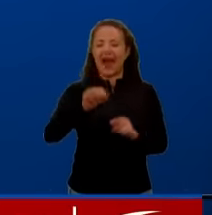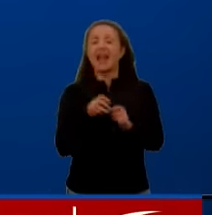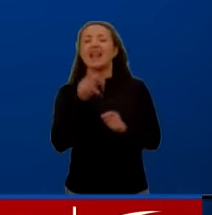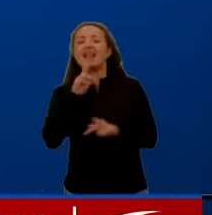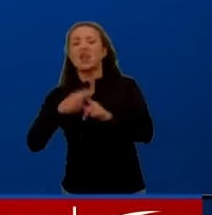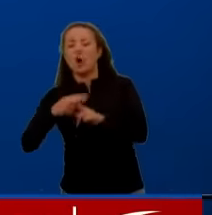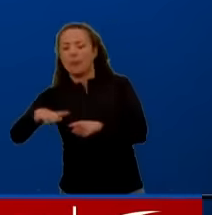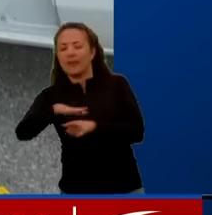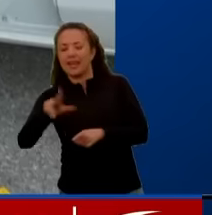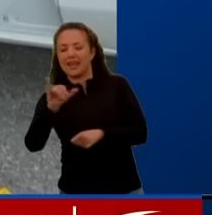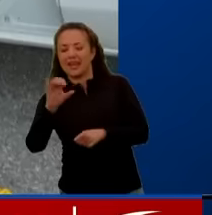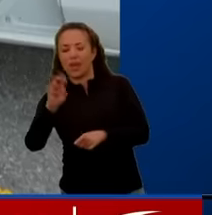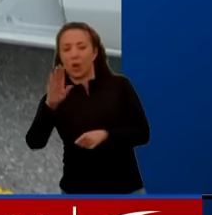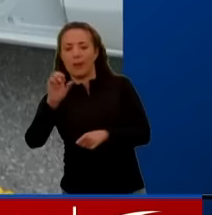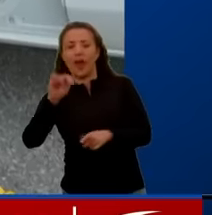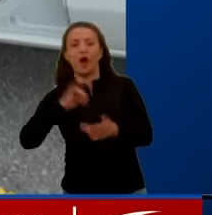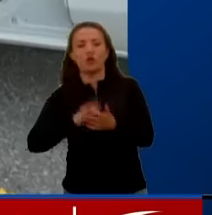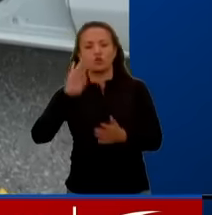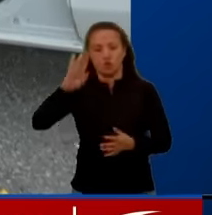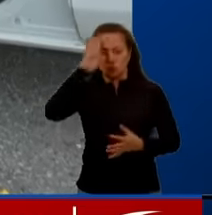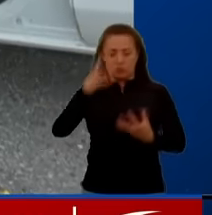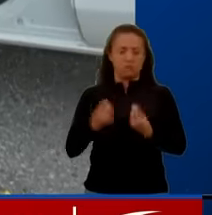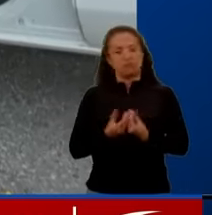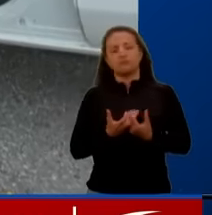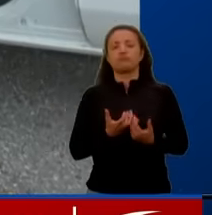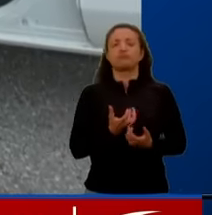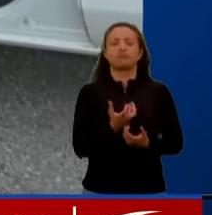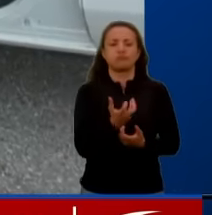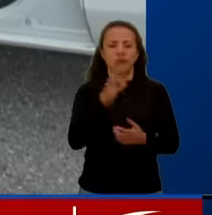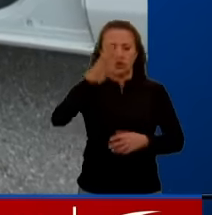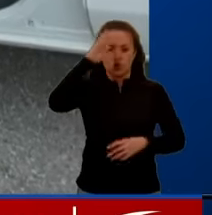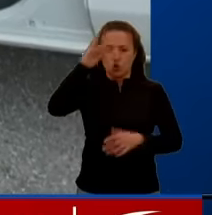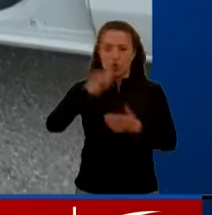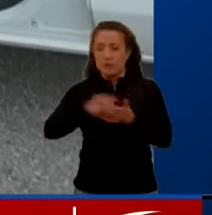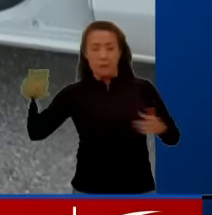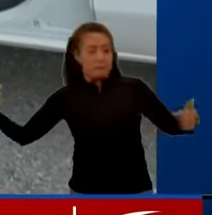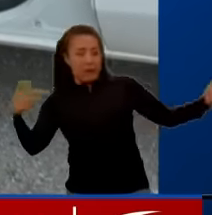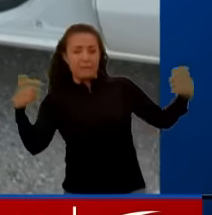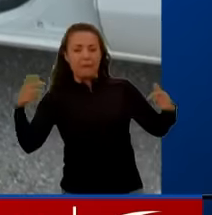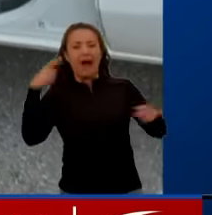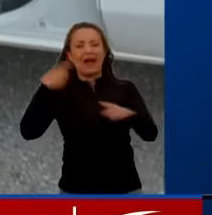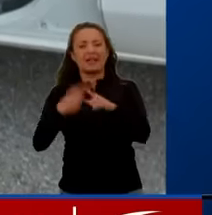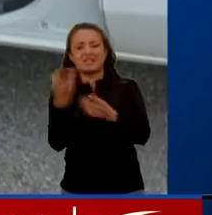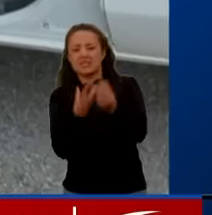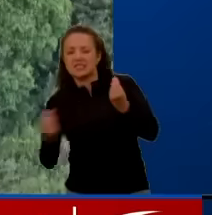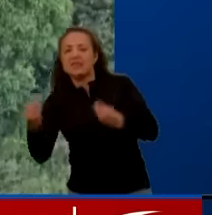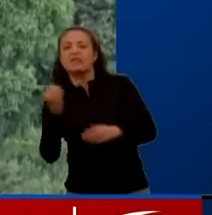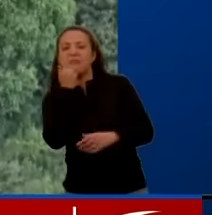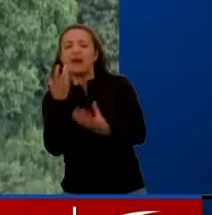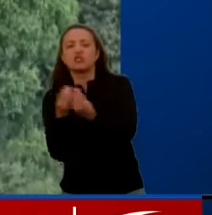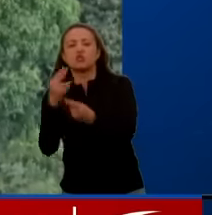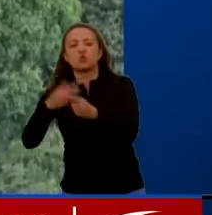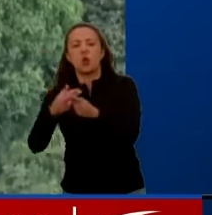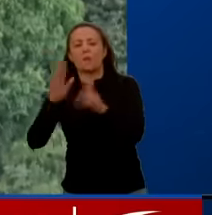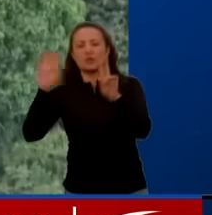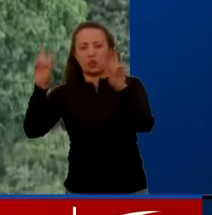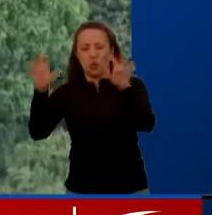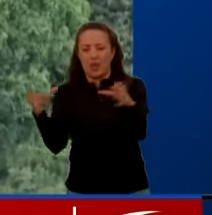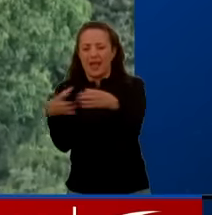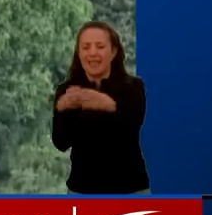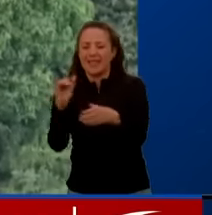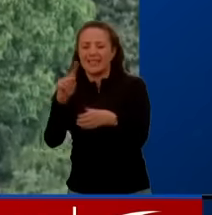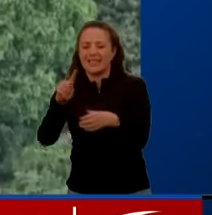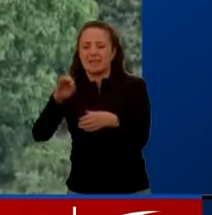Brigada patrullaban por la zona y fueron atacados por un grupo de disidentes que haría parte de la estructura Ismael Ruiz, al mando de